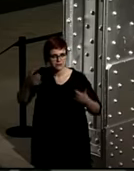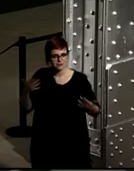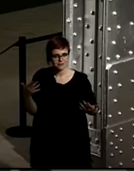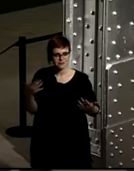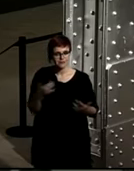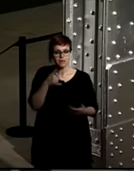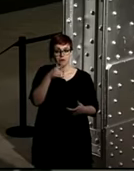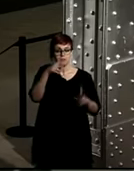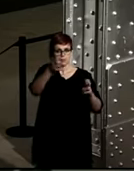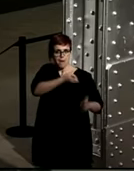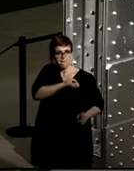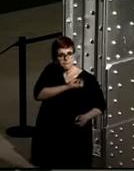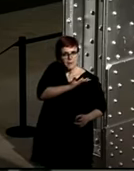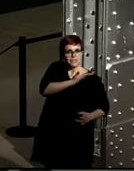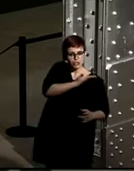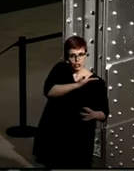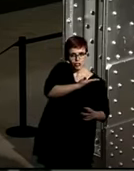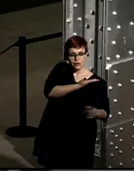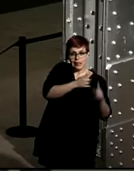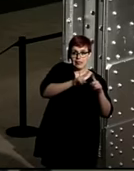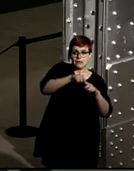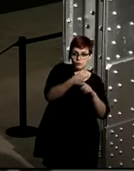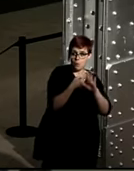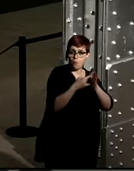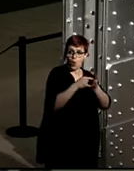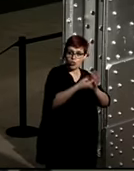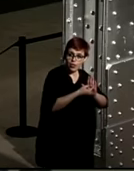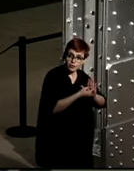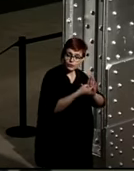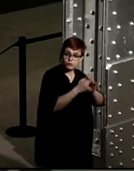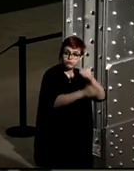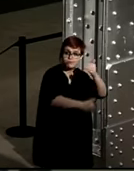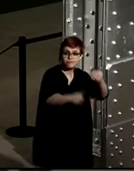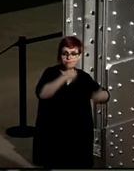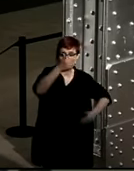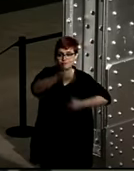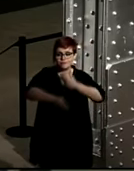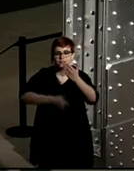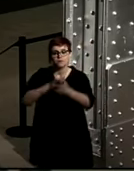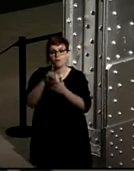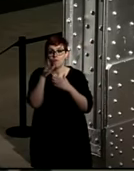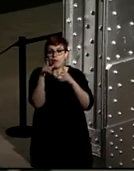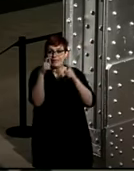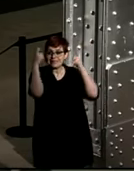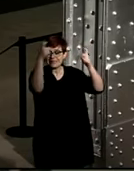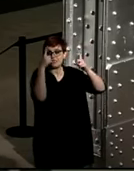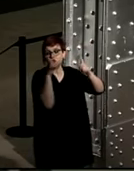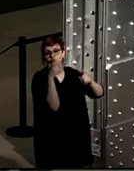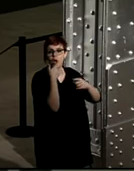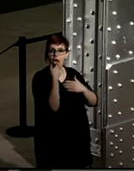que esa pasión que lleva a los proyectos tuviera una ayuda o tuviera